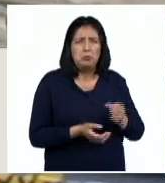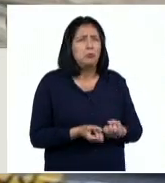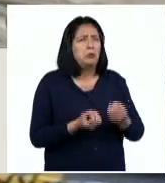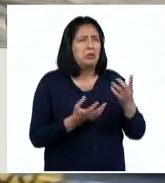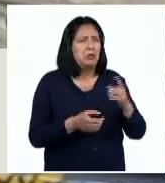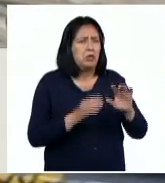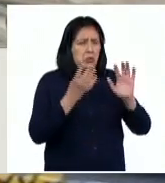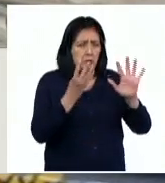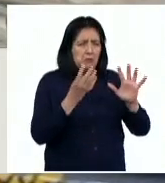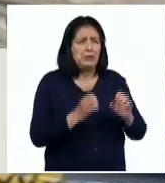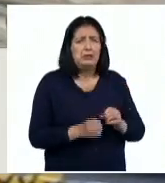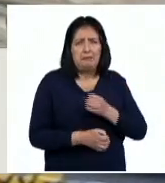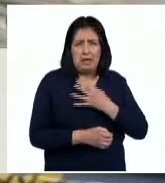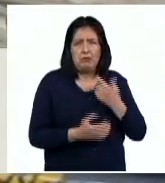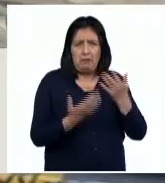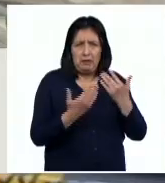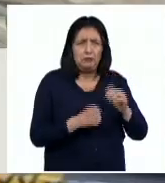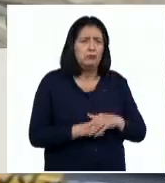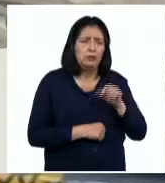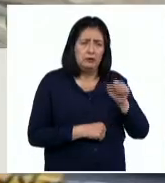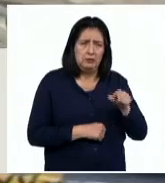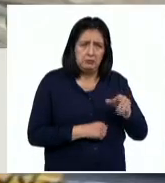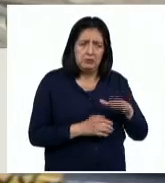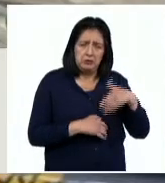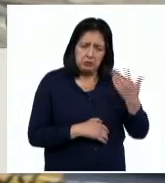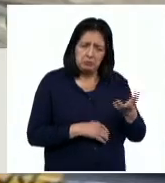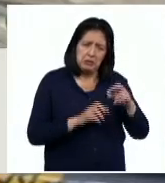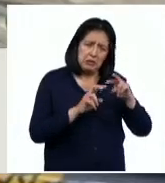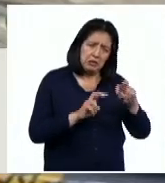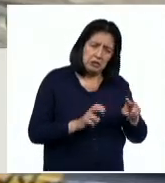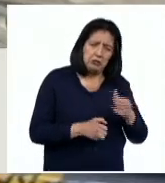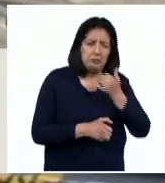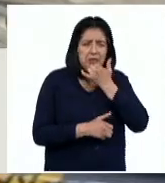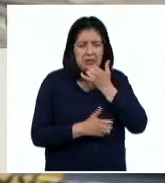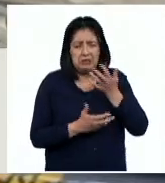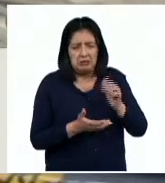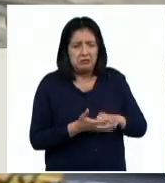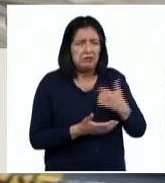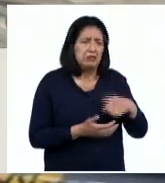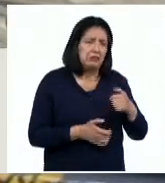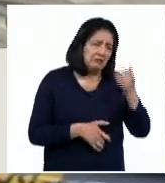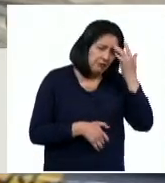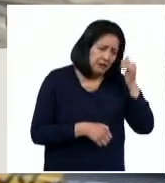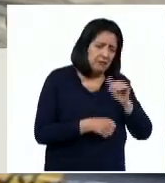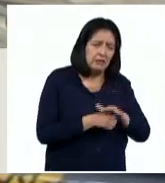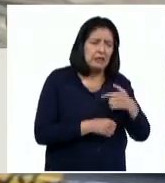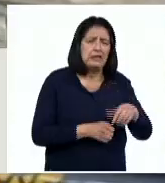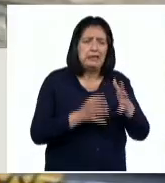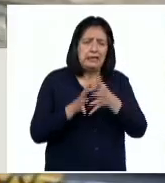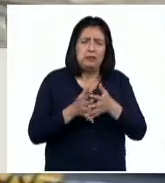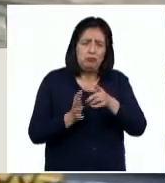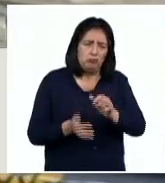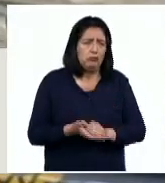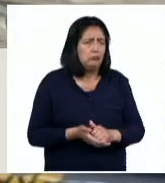exactamente el 9 de mayo. Y ahí, después de hacer un análisis sobre la situación de la pandemia en Estados